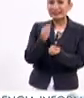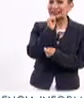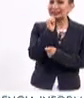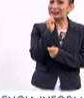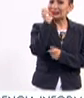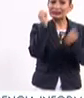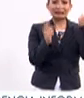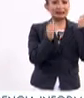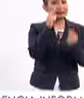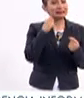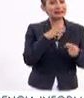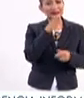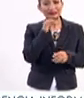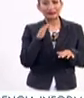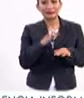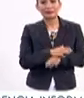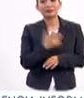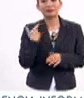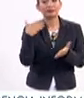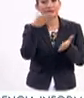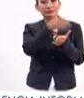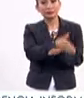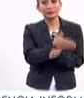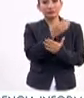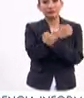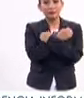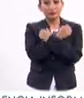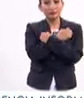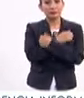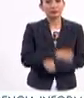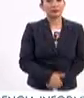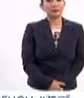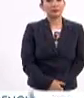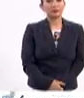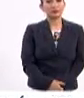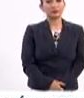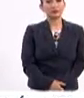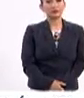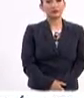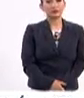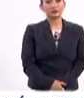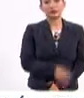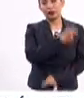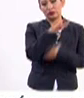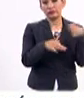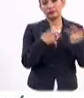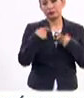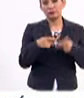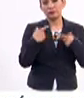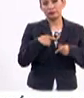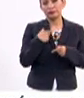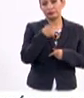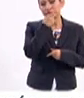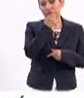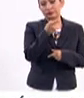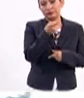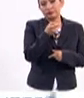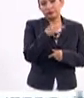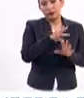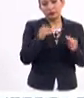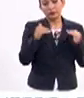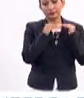han logrado revertir, es decir, el acceso a la educación general o, como a nosotros nos gusta